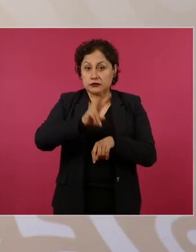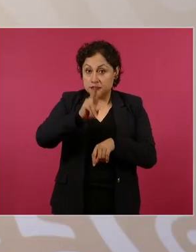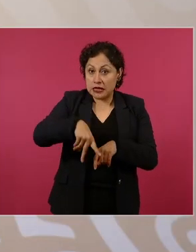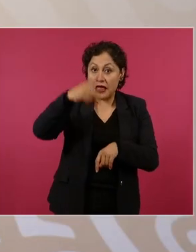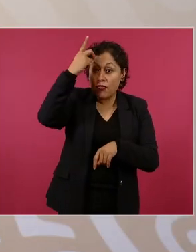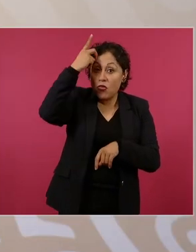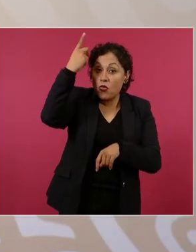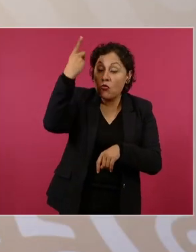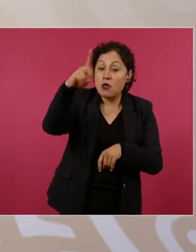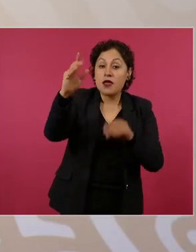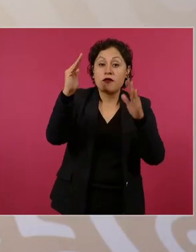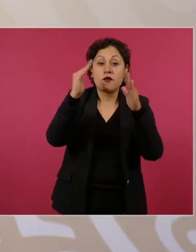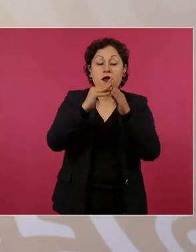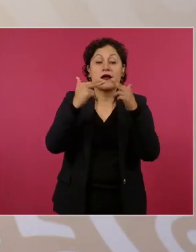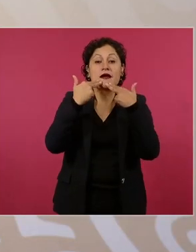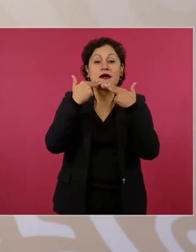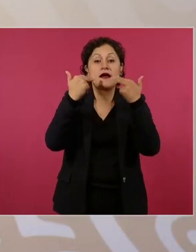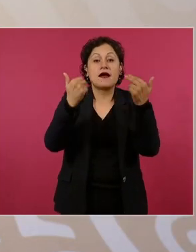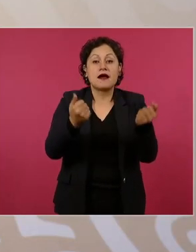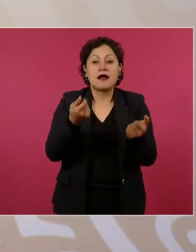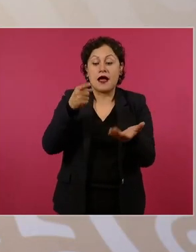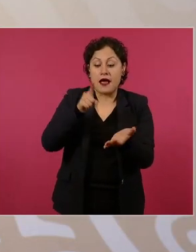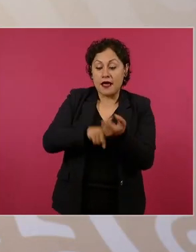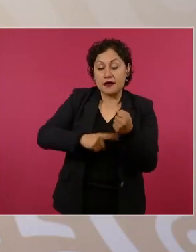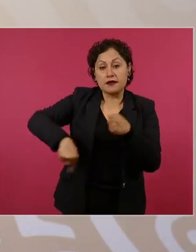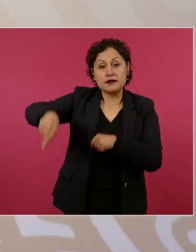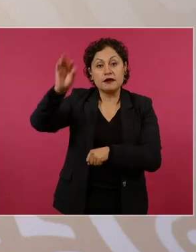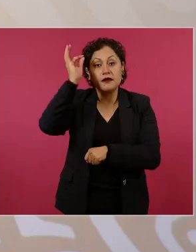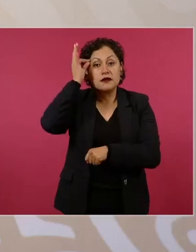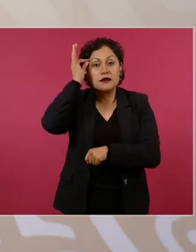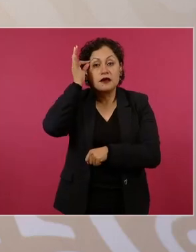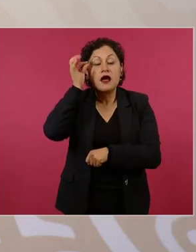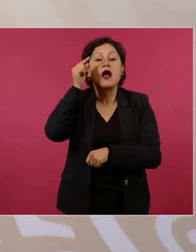peón, de azotarlo.